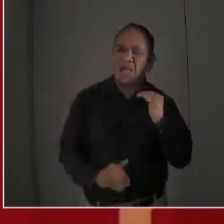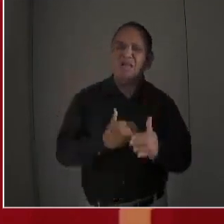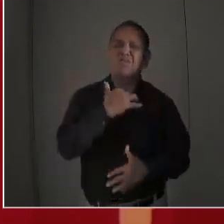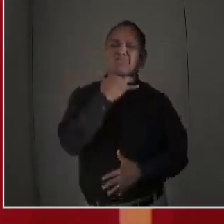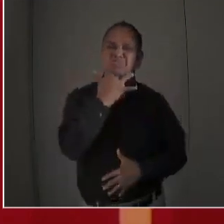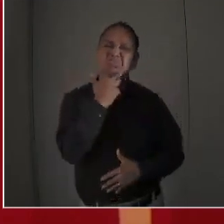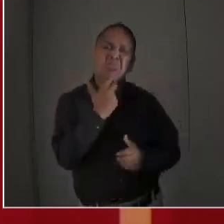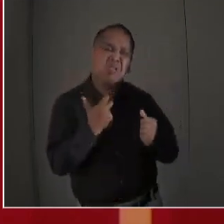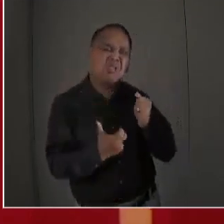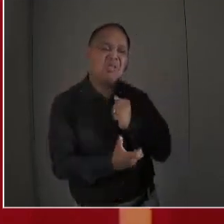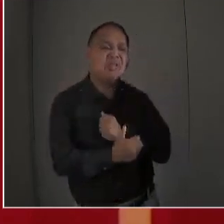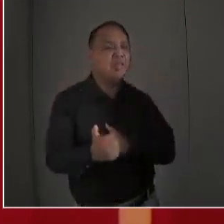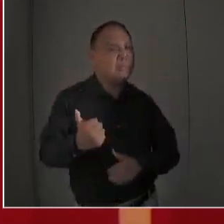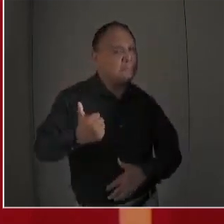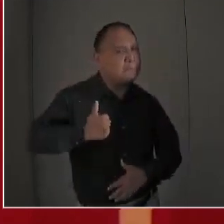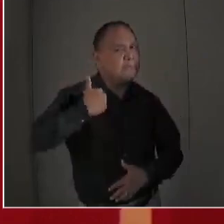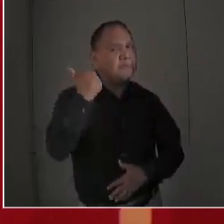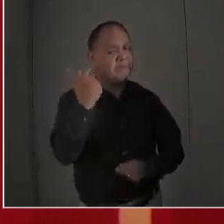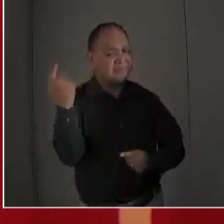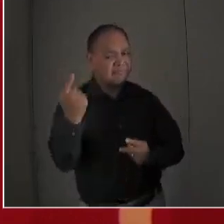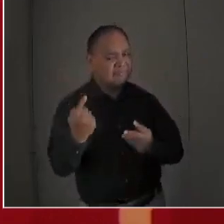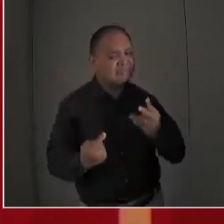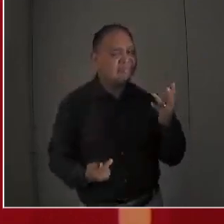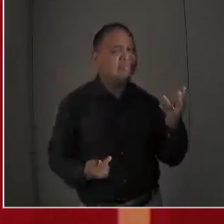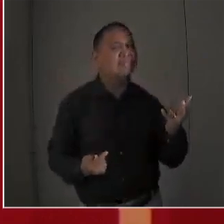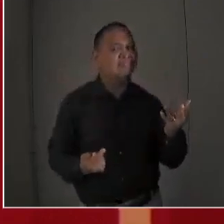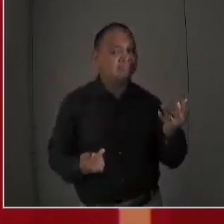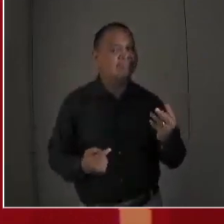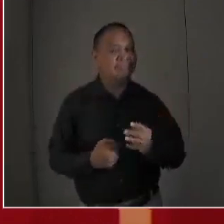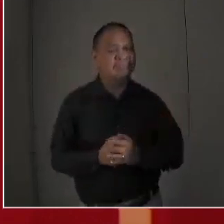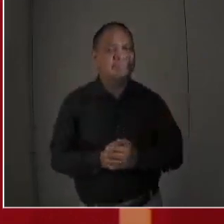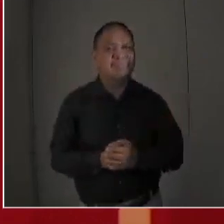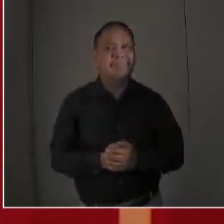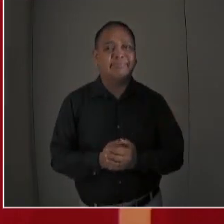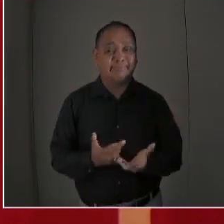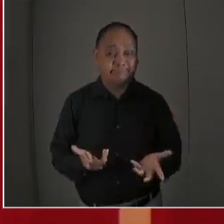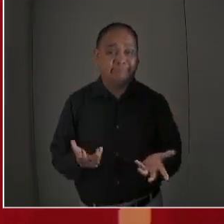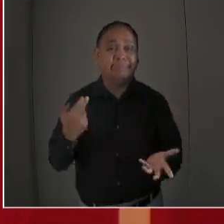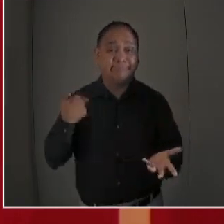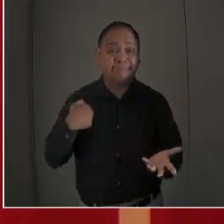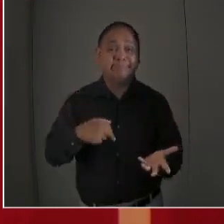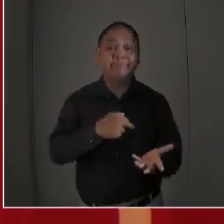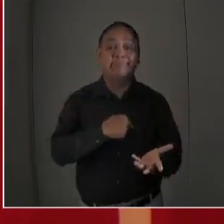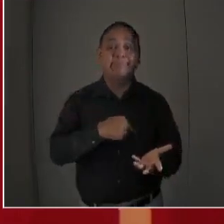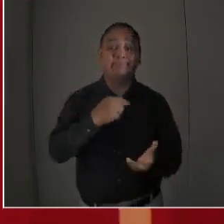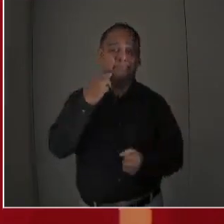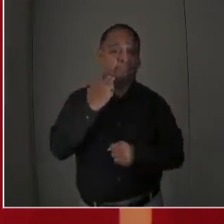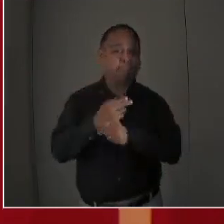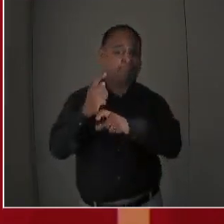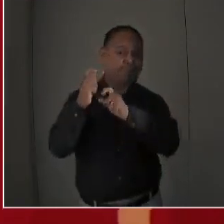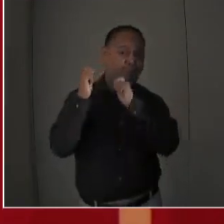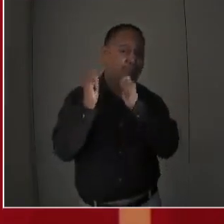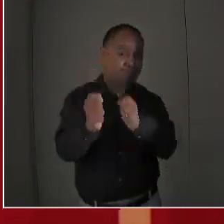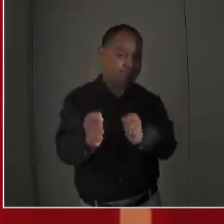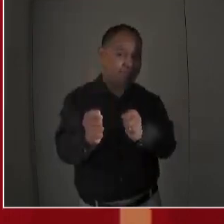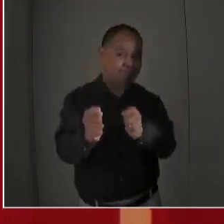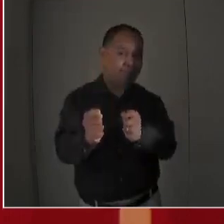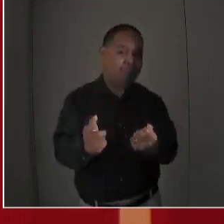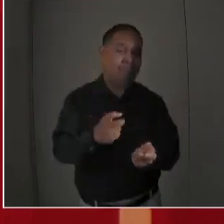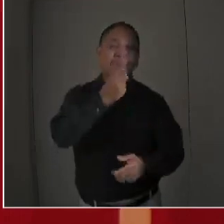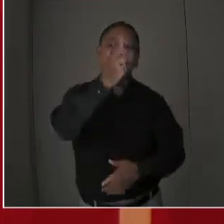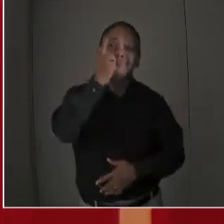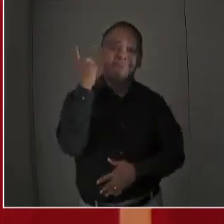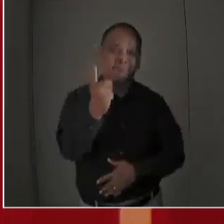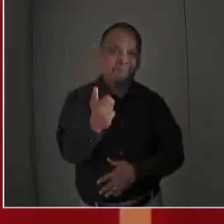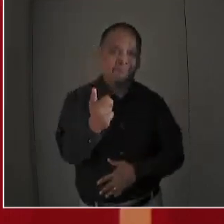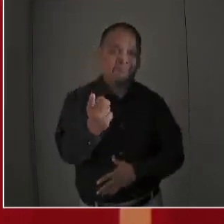con oportunidades para todas y para todos. A nosotros nos tocó, y aquí hay que decirlo, porque hay que decir cuáles